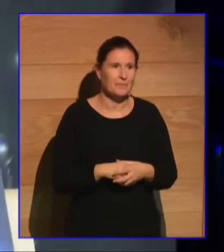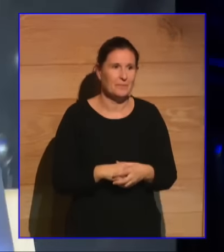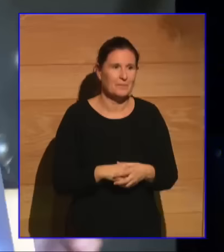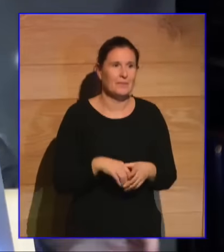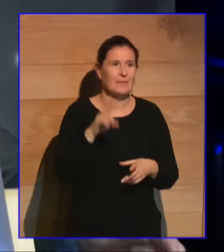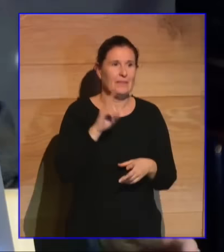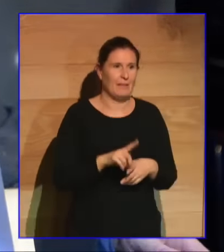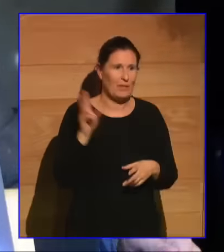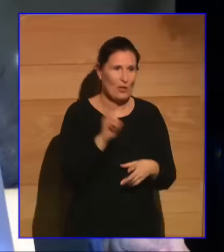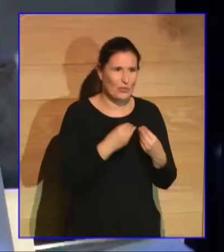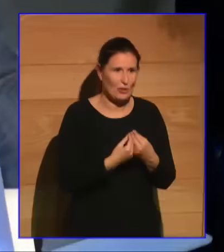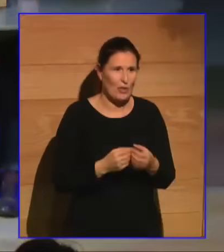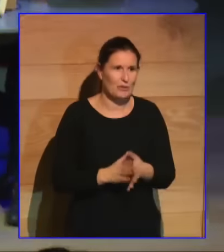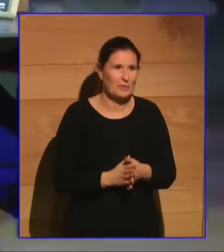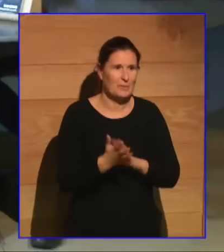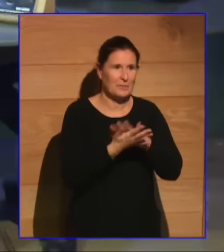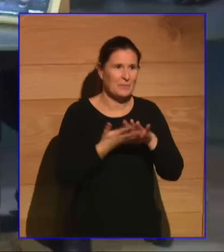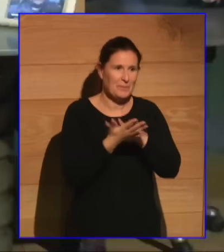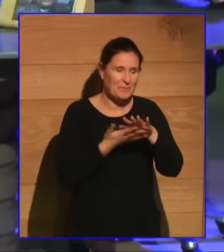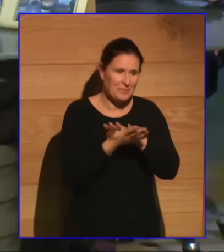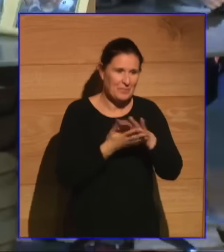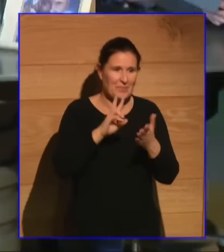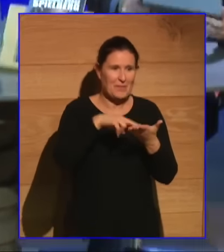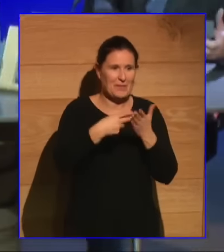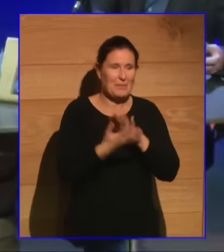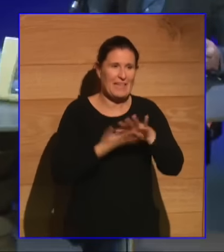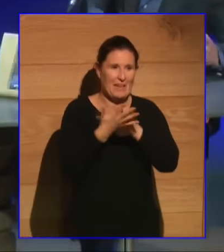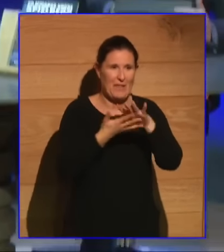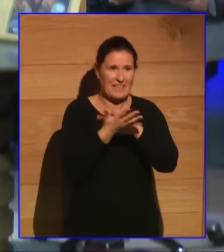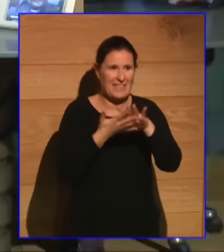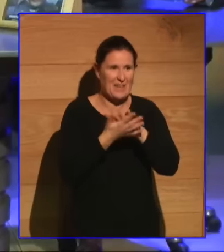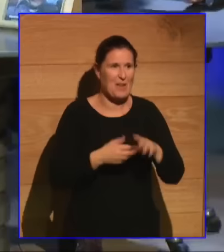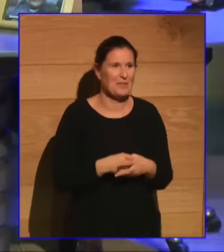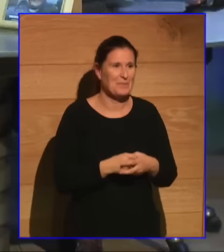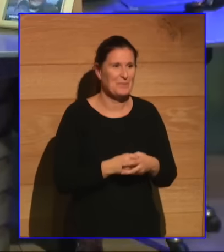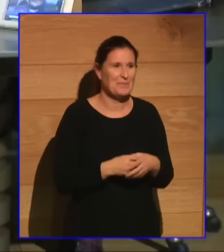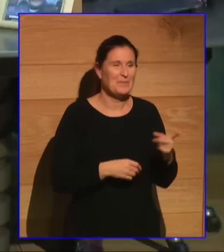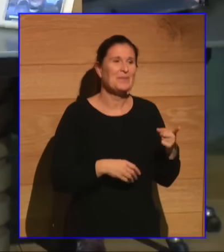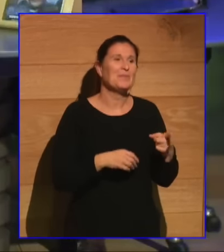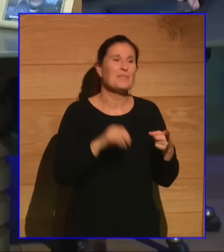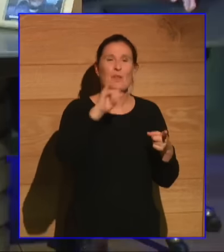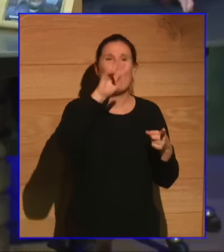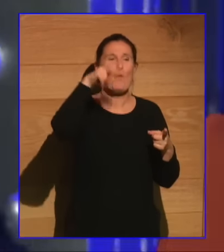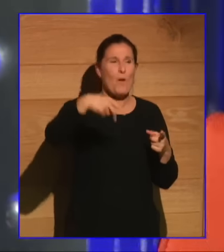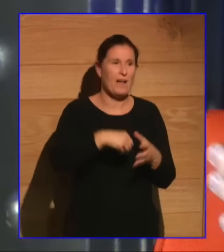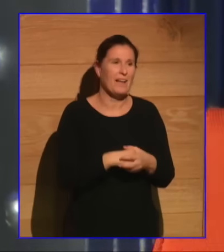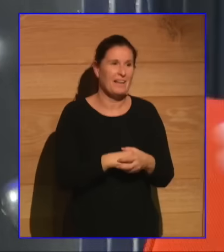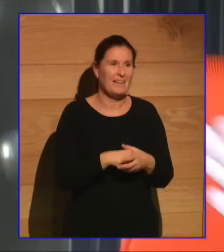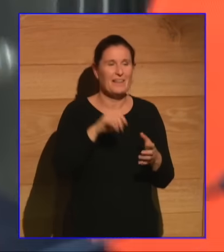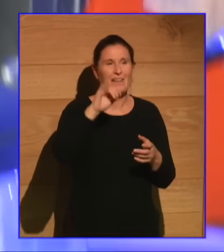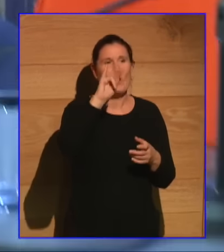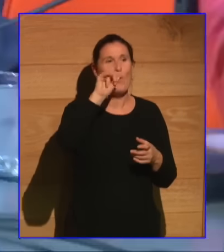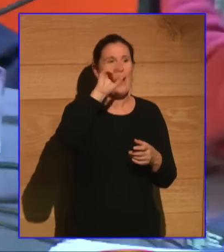Estadio Fundación Telefónica, gracias a la gente que nos ayuda con la lengua de signos. ¡Bien! Ha estado también Juan Gómez Jurado.